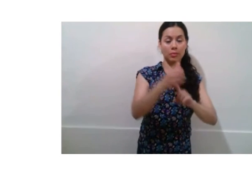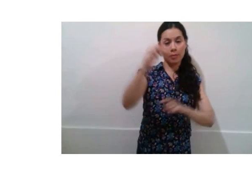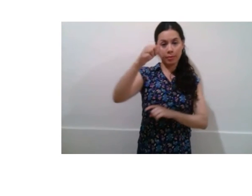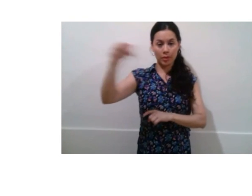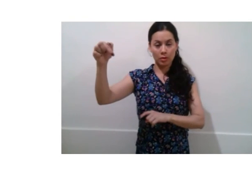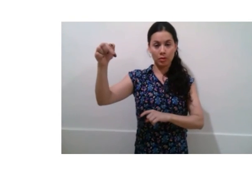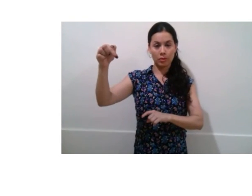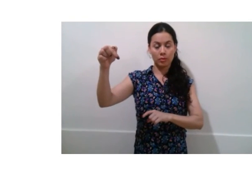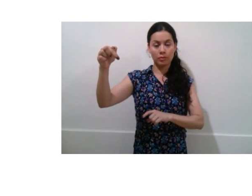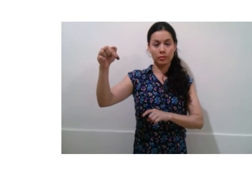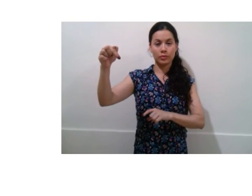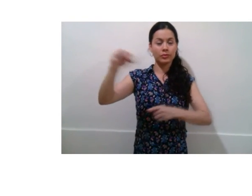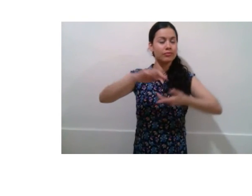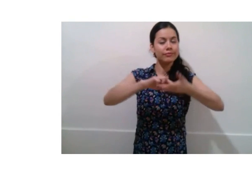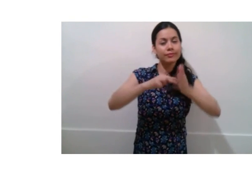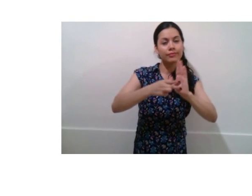periodo